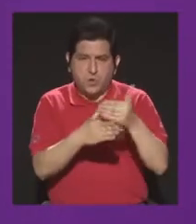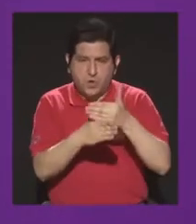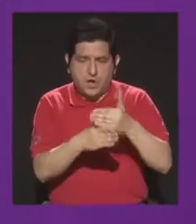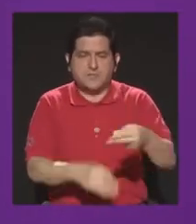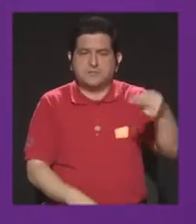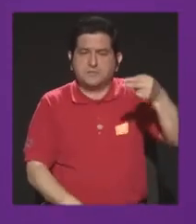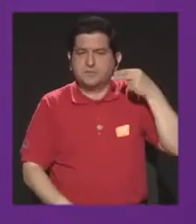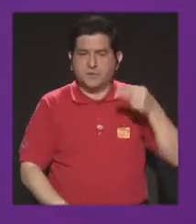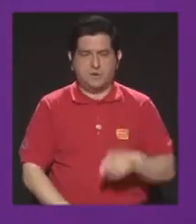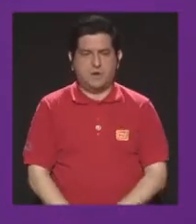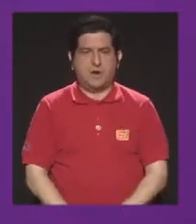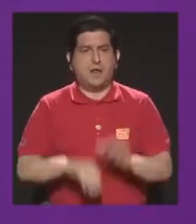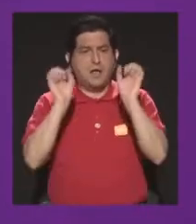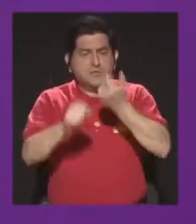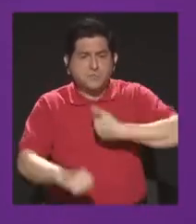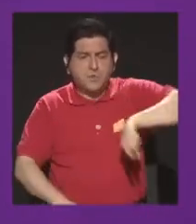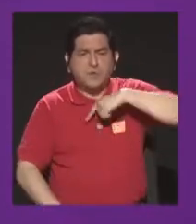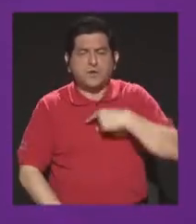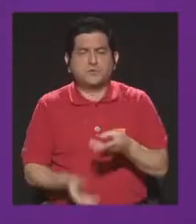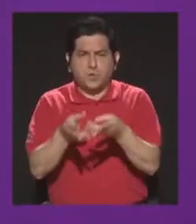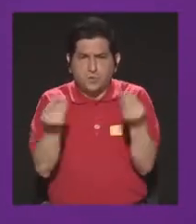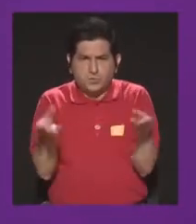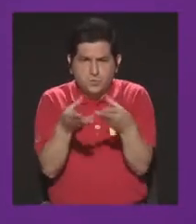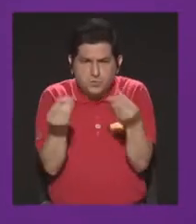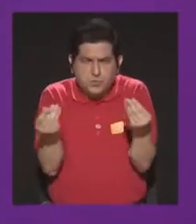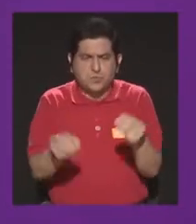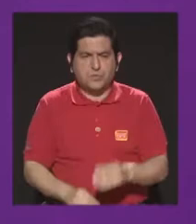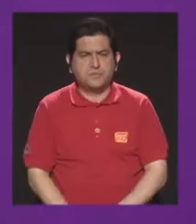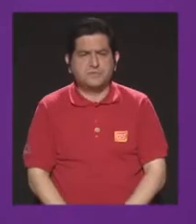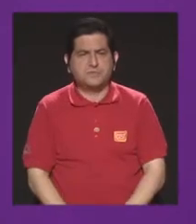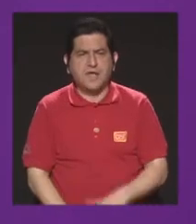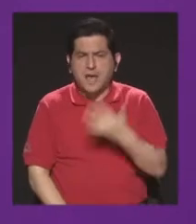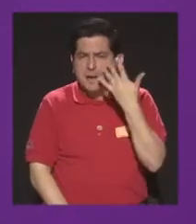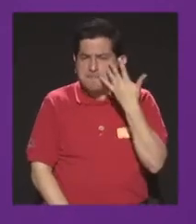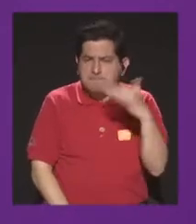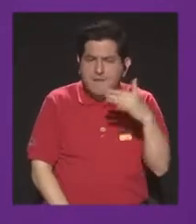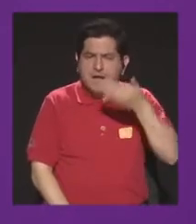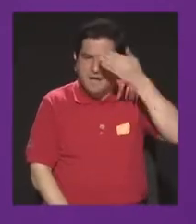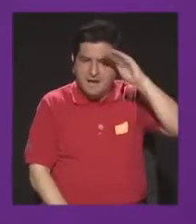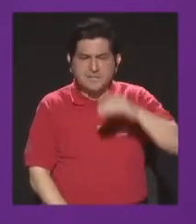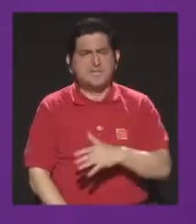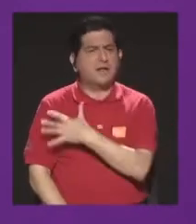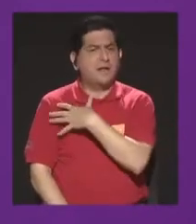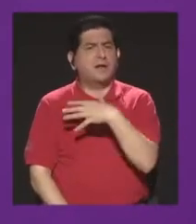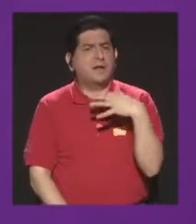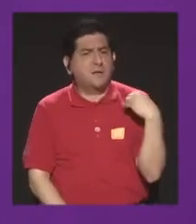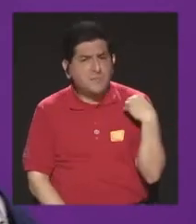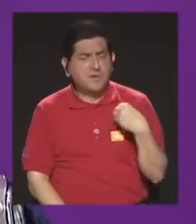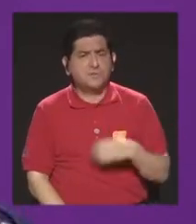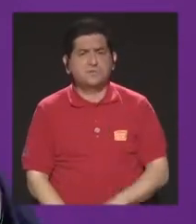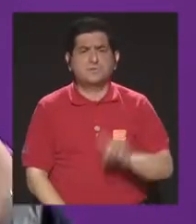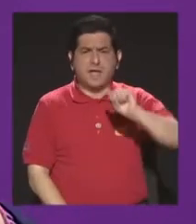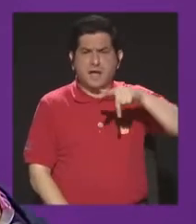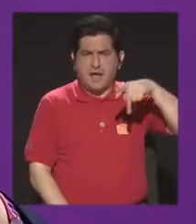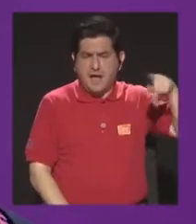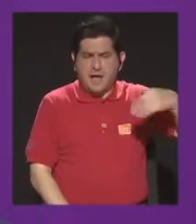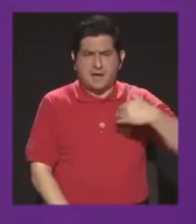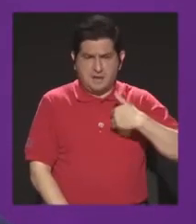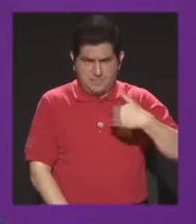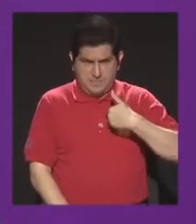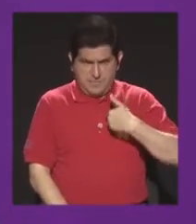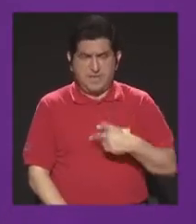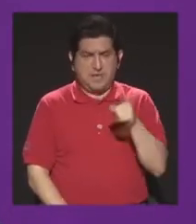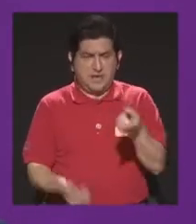sus historias y podemos generar como similar en Facebook que uno le da me gusta, la aplicación tiene, la sitio web